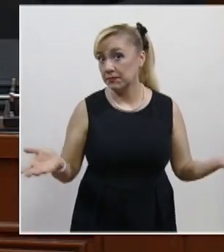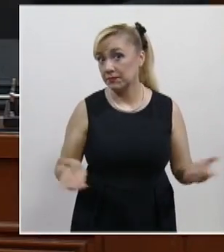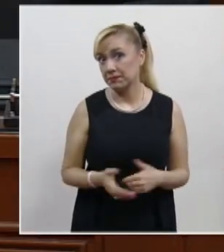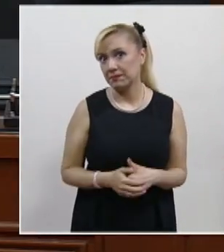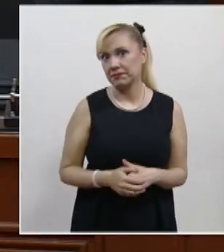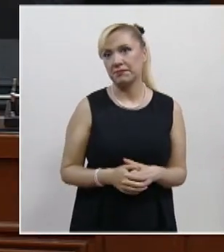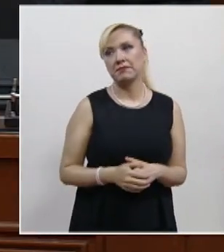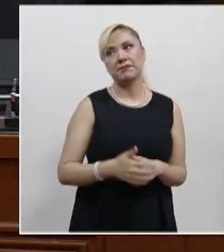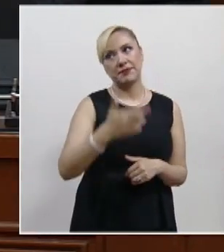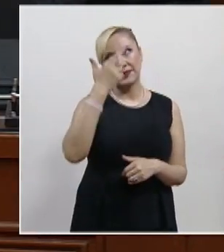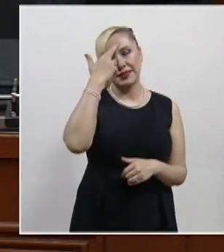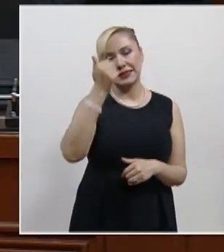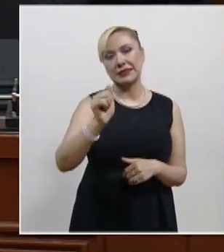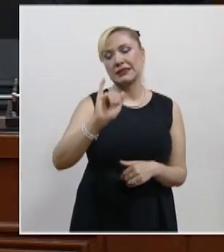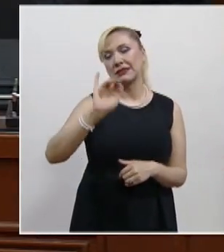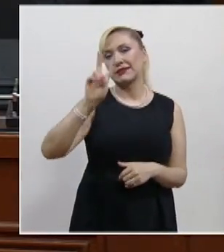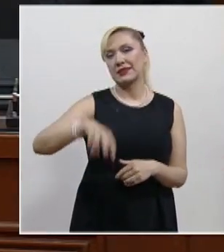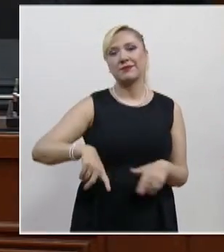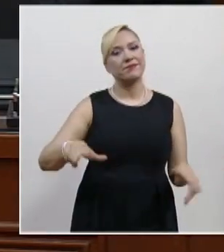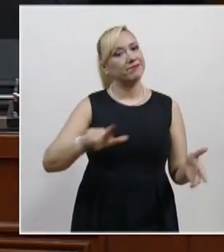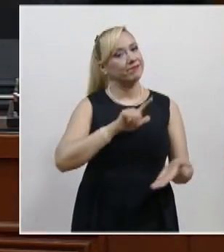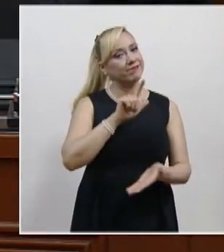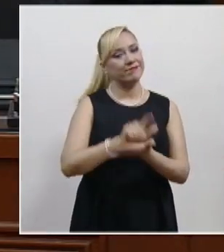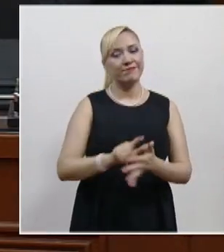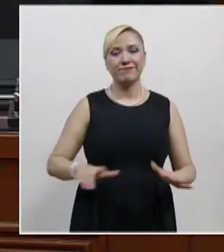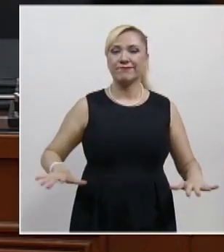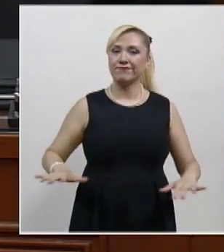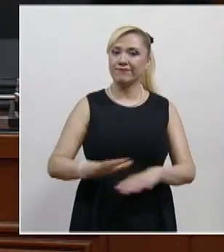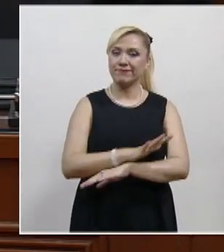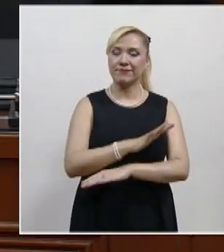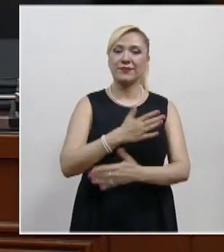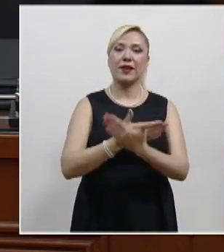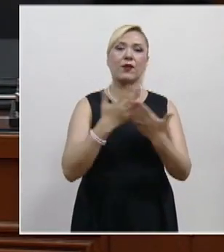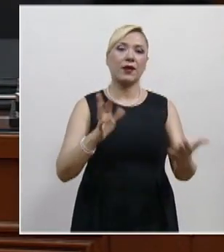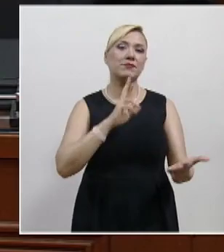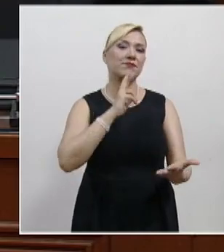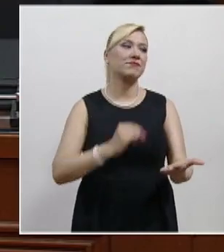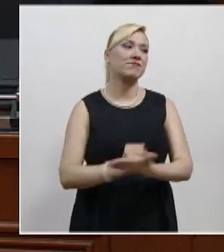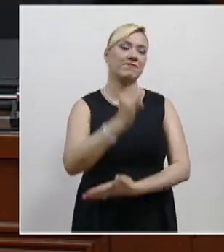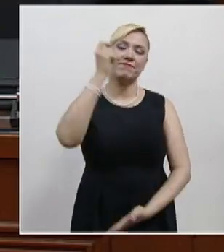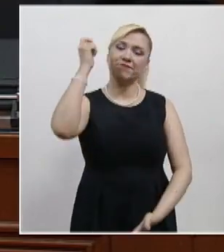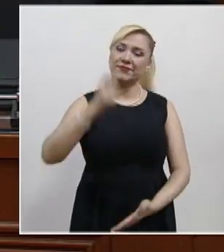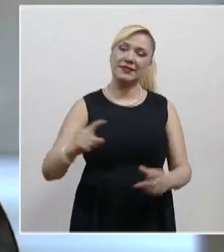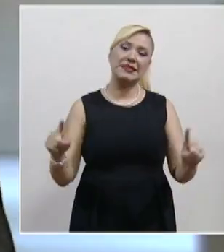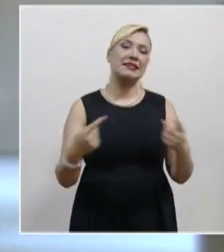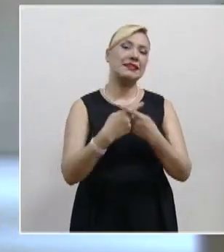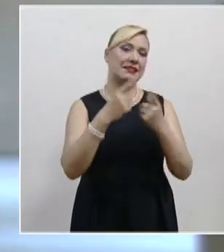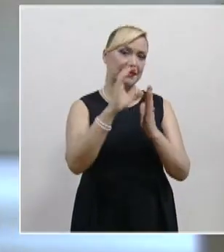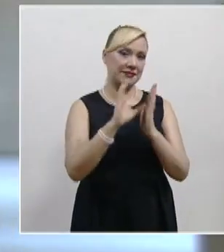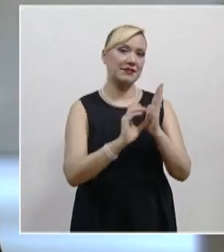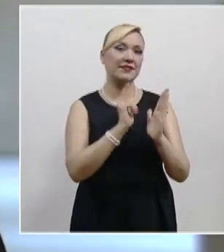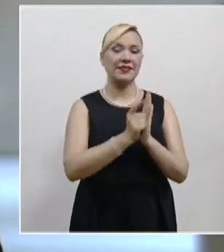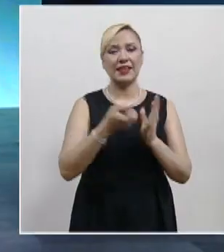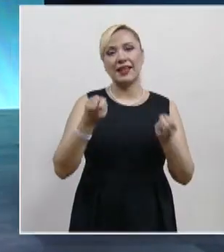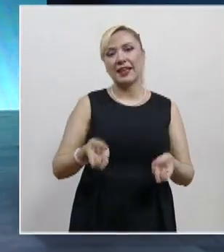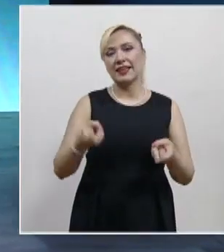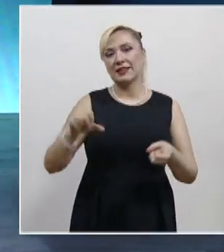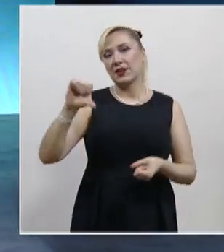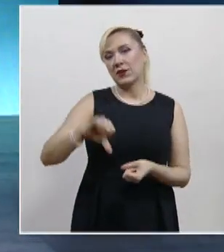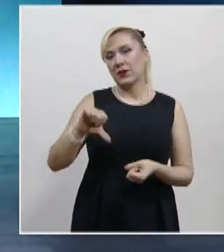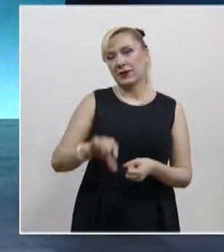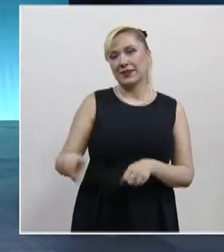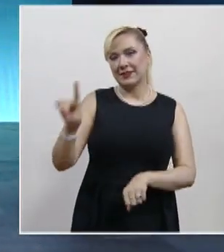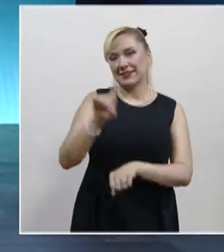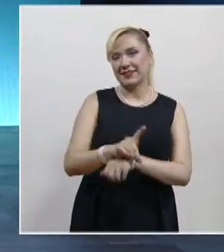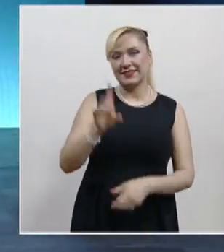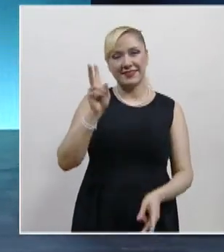Estas declaraciones de invalidez fueron determinadas al resolver acciones de inconstitucionalidad. Estos fueron los asuntos